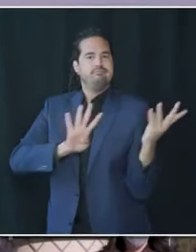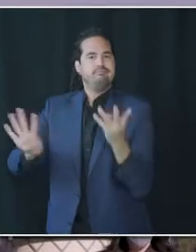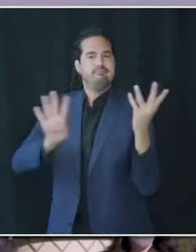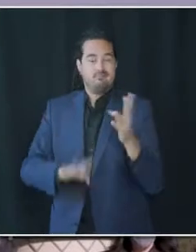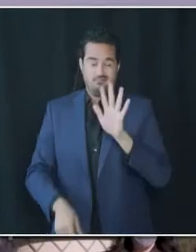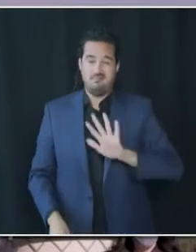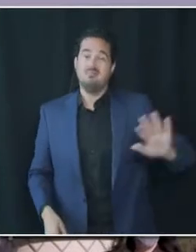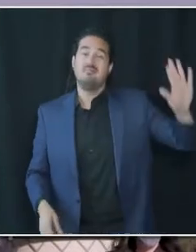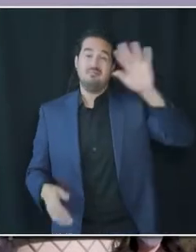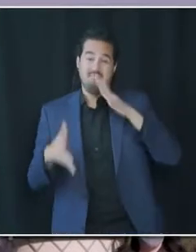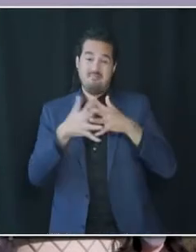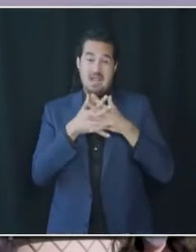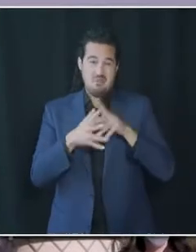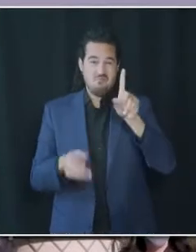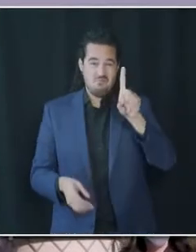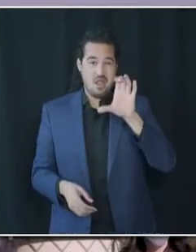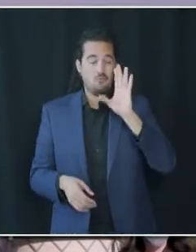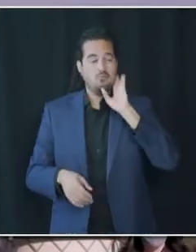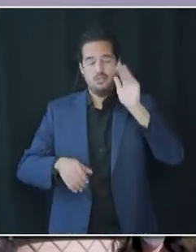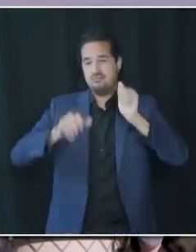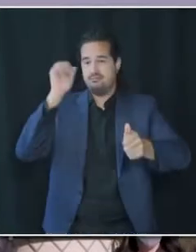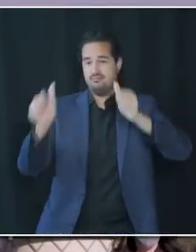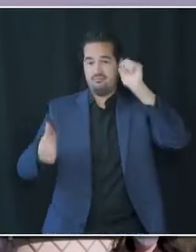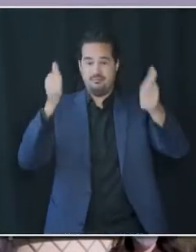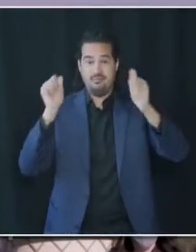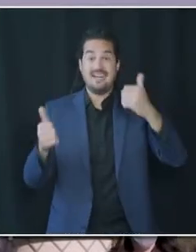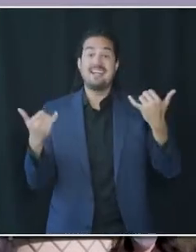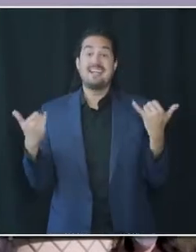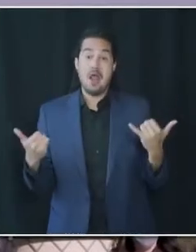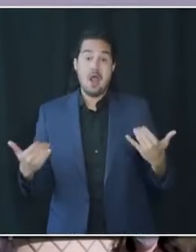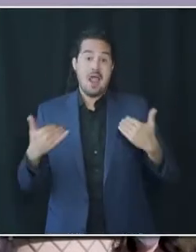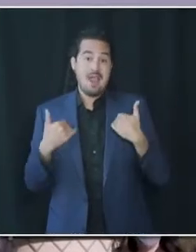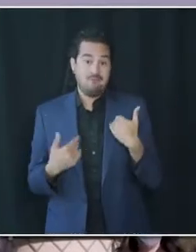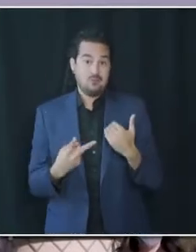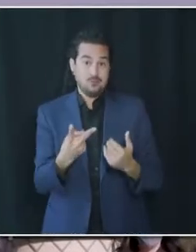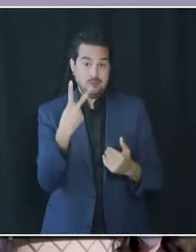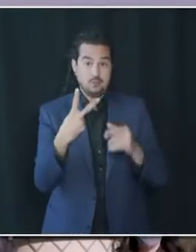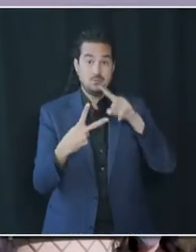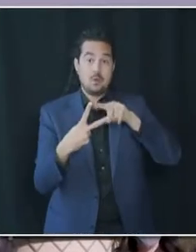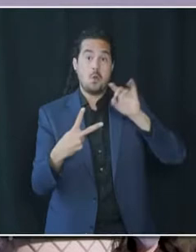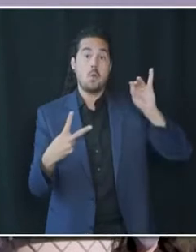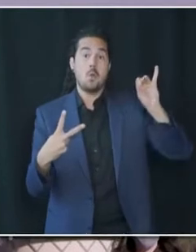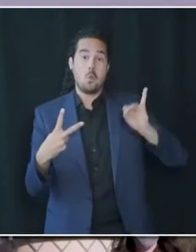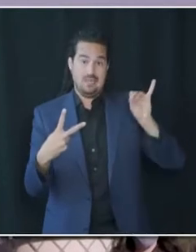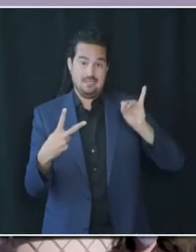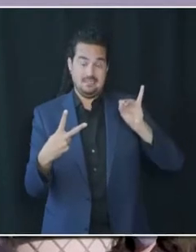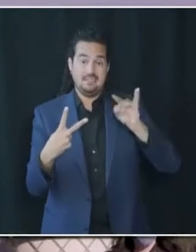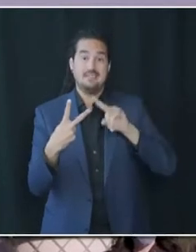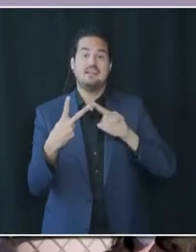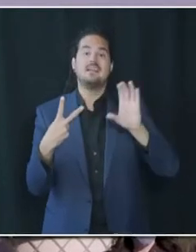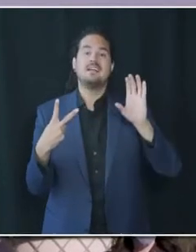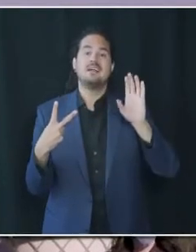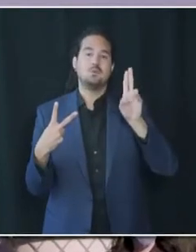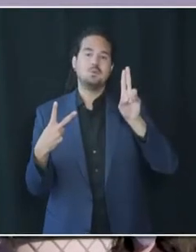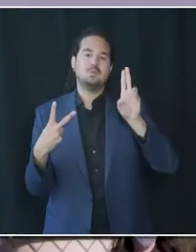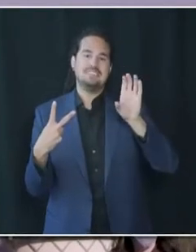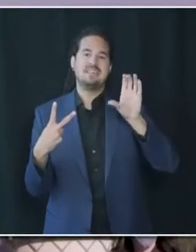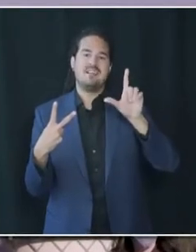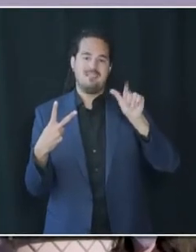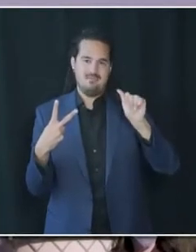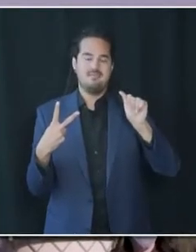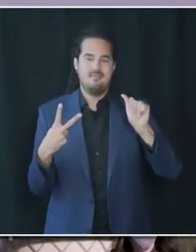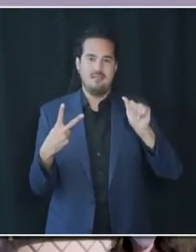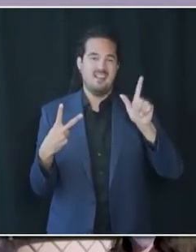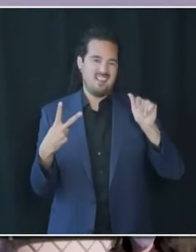sitio de aquí en oakland sino también otro sitio en los ángeles el caos de la ley la idea es de